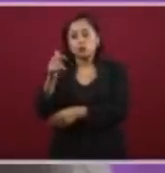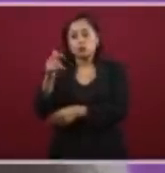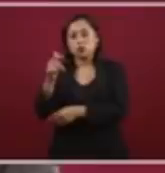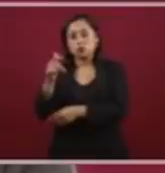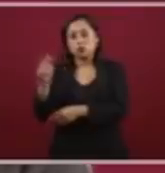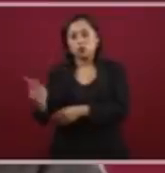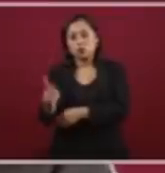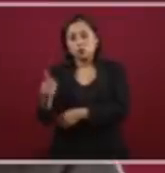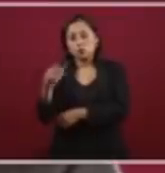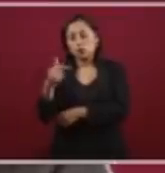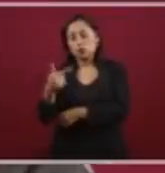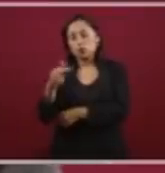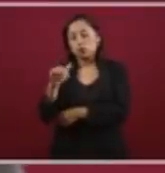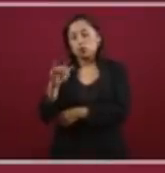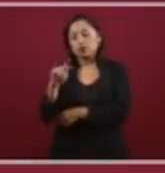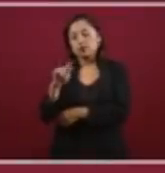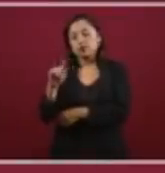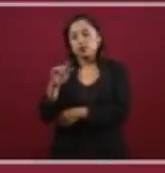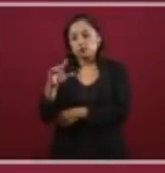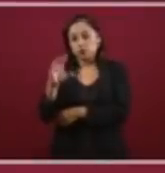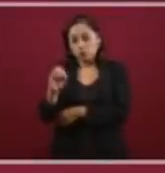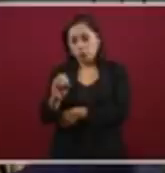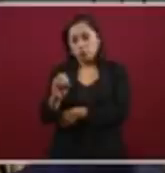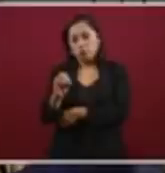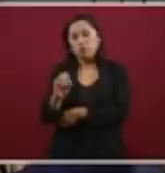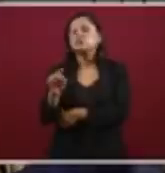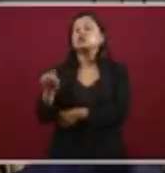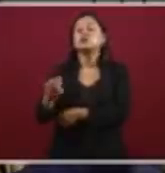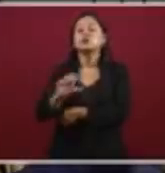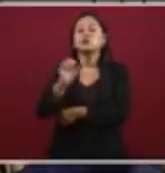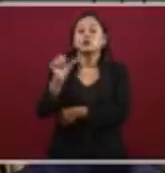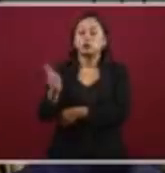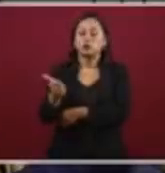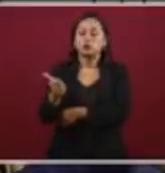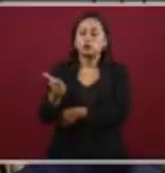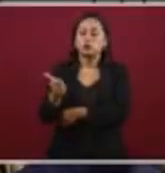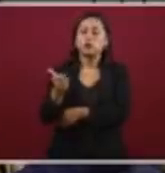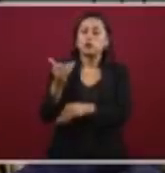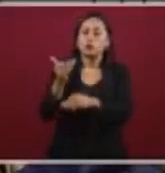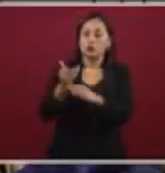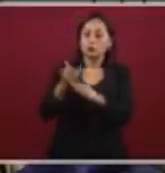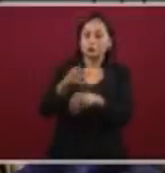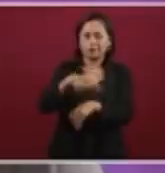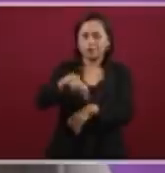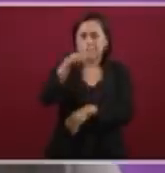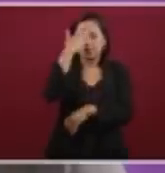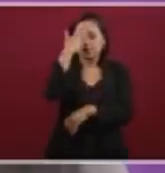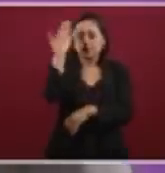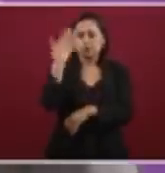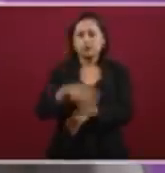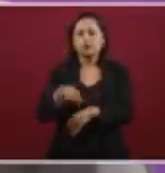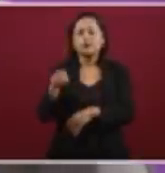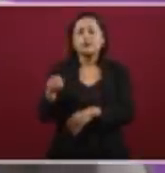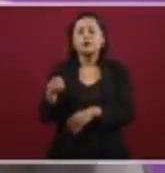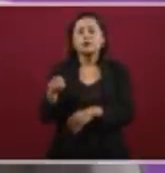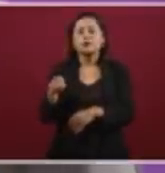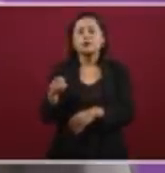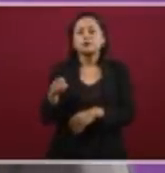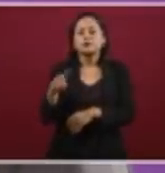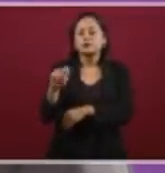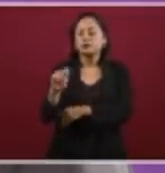y en el polo operativo en estos momentos también es del dominio público estamos llevando a cabo en